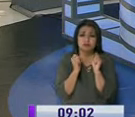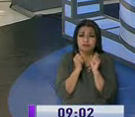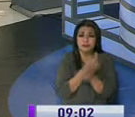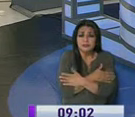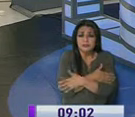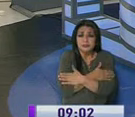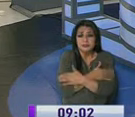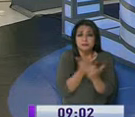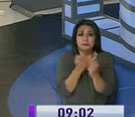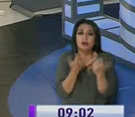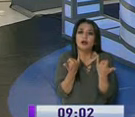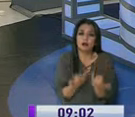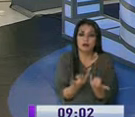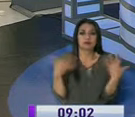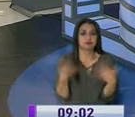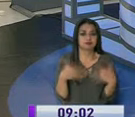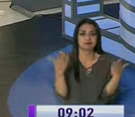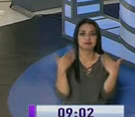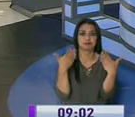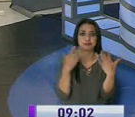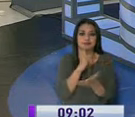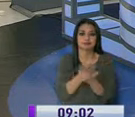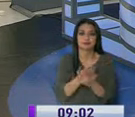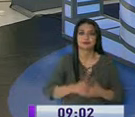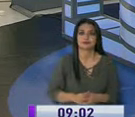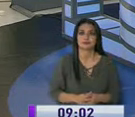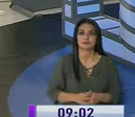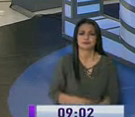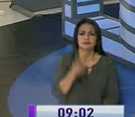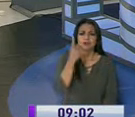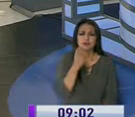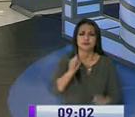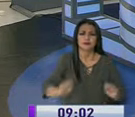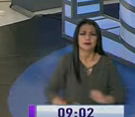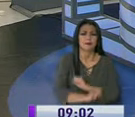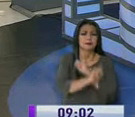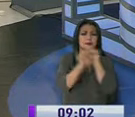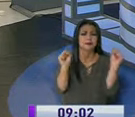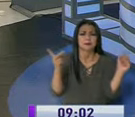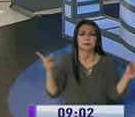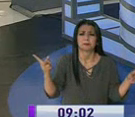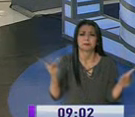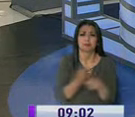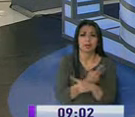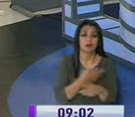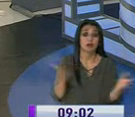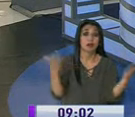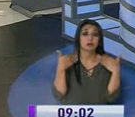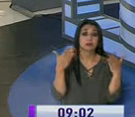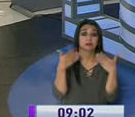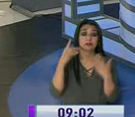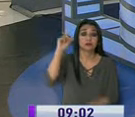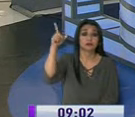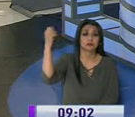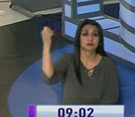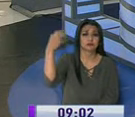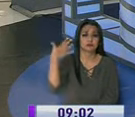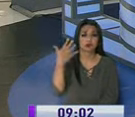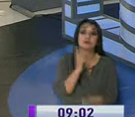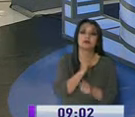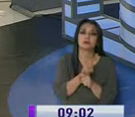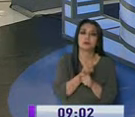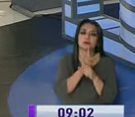la capital y ahora está caluroso, realmente, bueno, a eso de las 11 de la mañana, hace mediodía, mucho calor. Mucho calor. Y UV, hay que